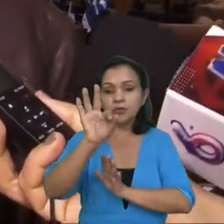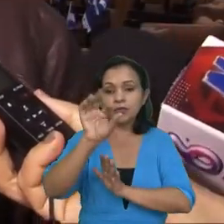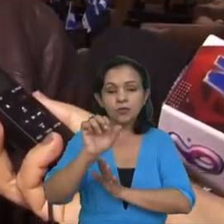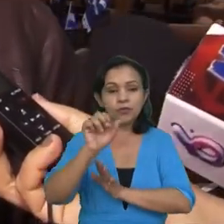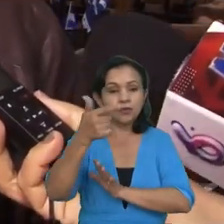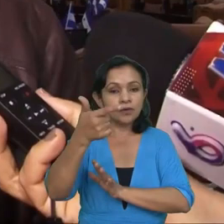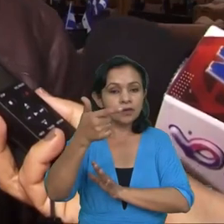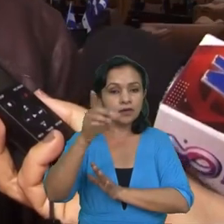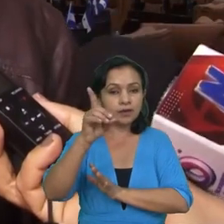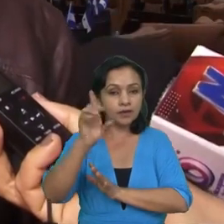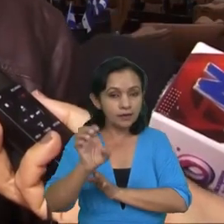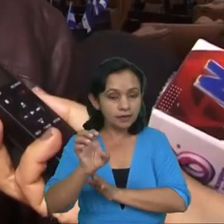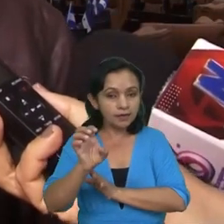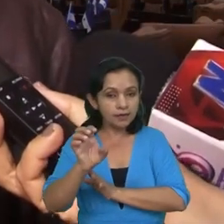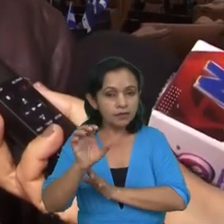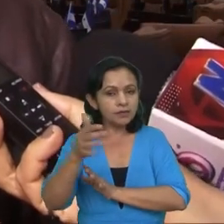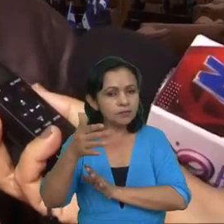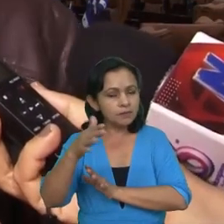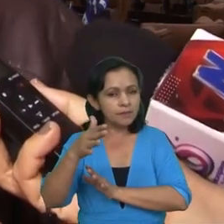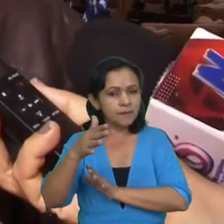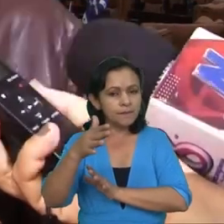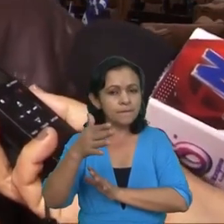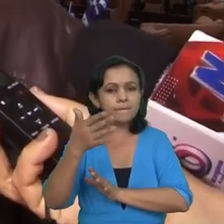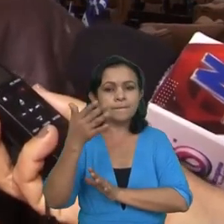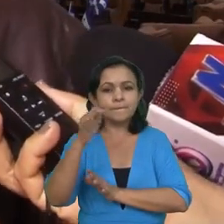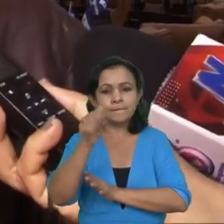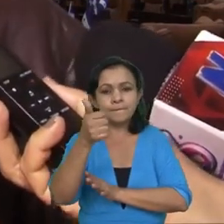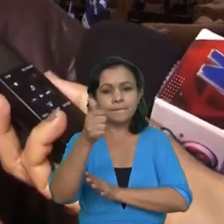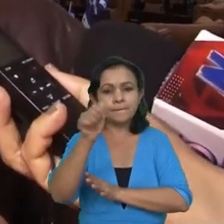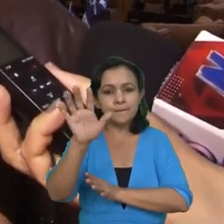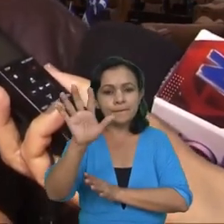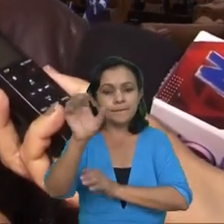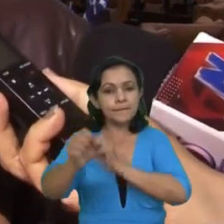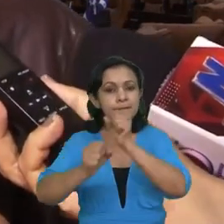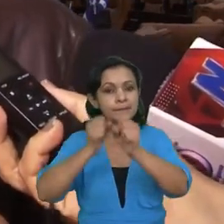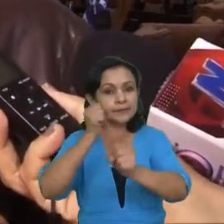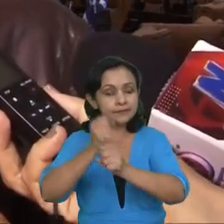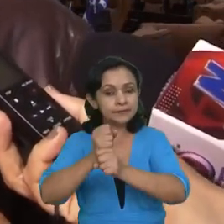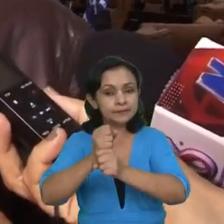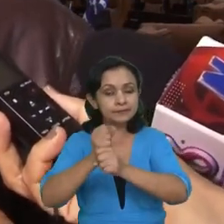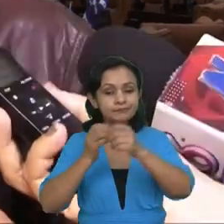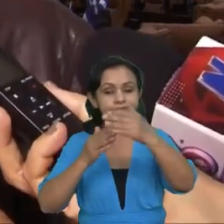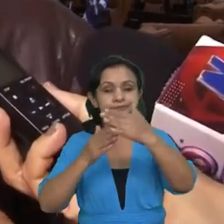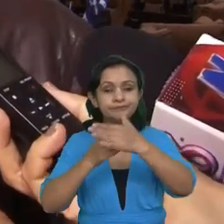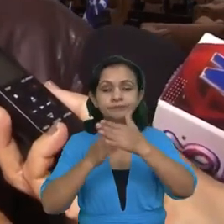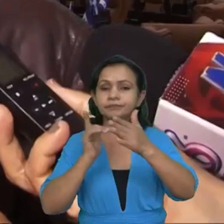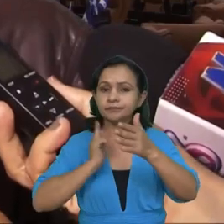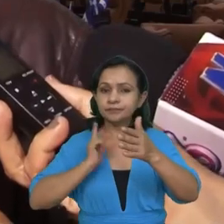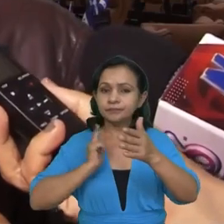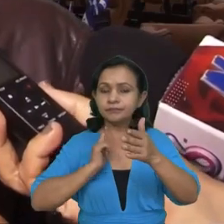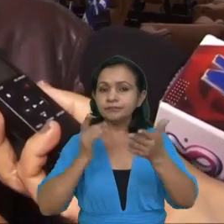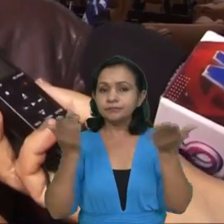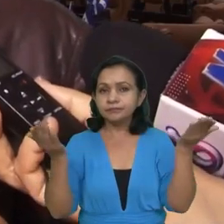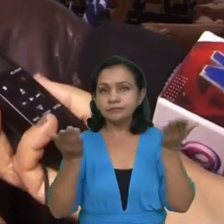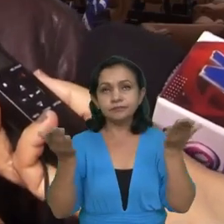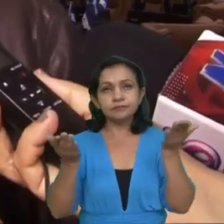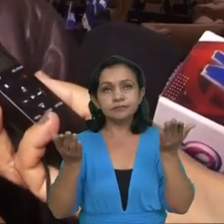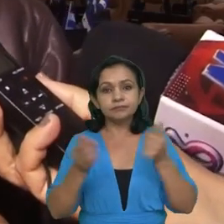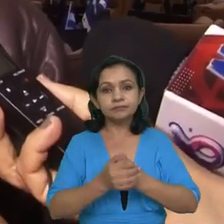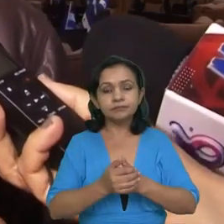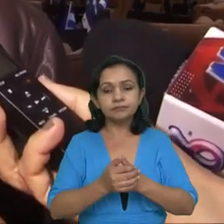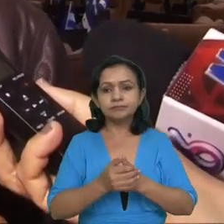estableció un plazo una edad máxima de 65 años entonces nosotros teníamos prácticamente una